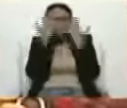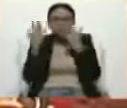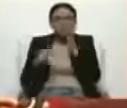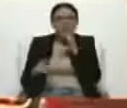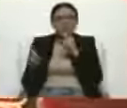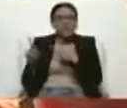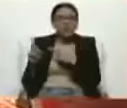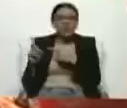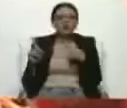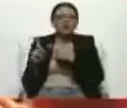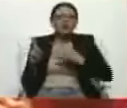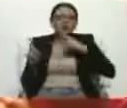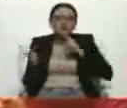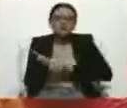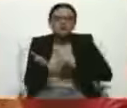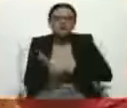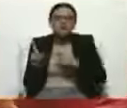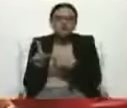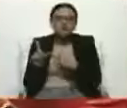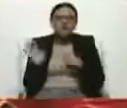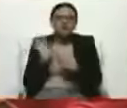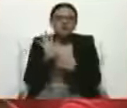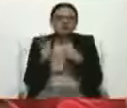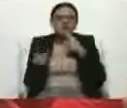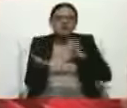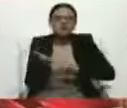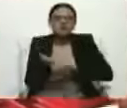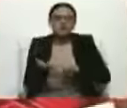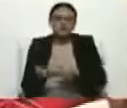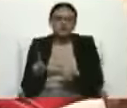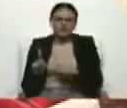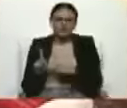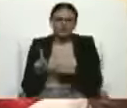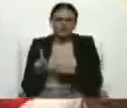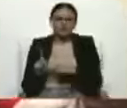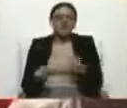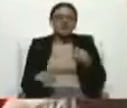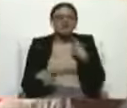porque Nicolás viene de un barrio. Nadie le va a decir cómo es la cosa.